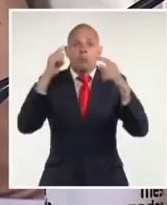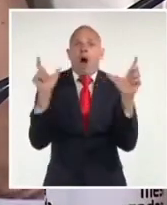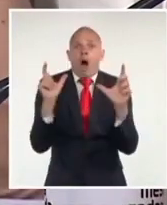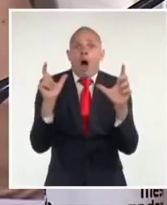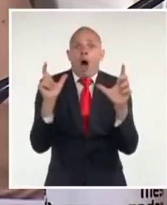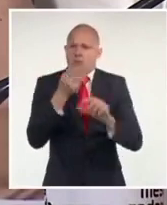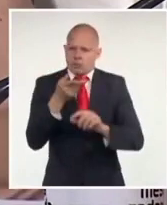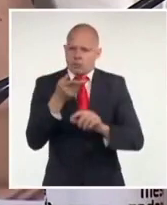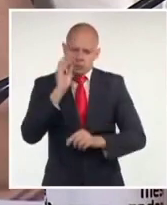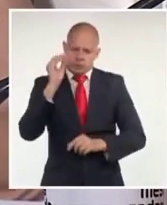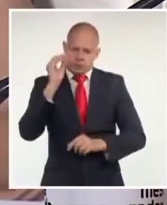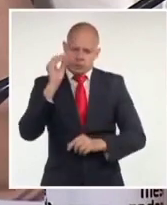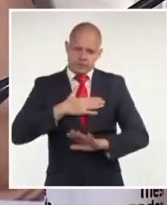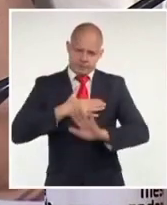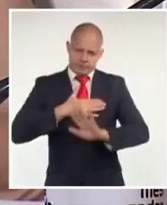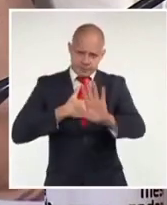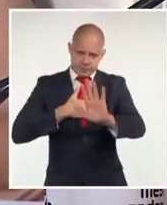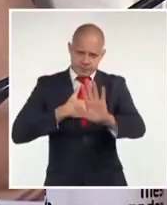es lo último.